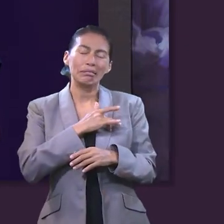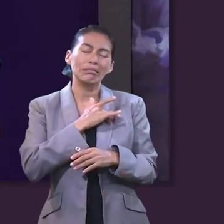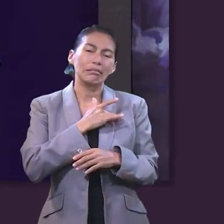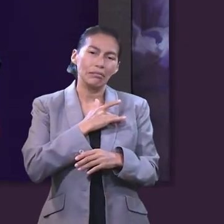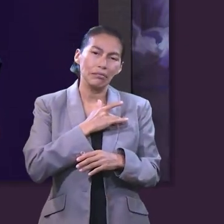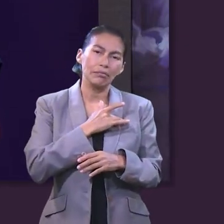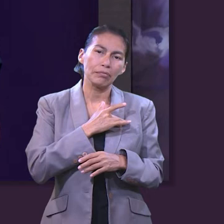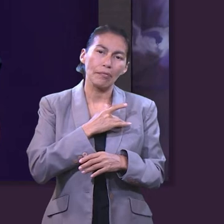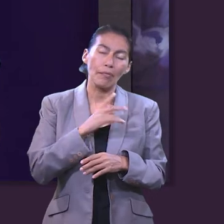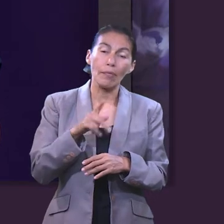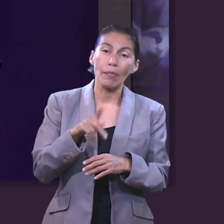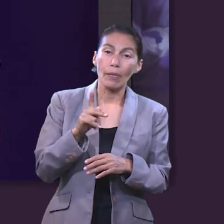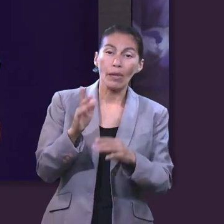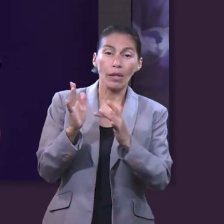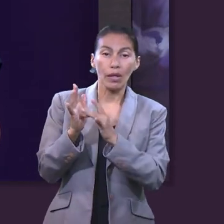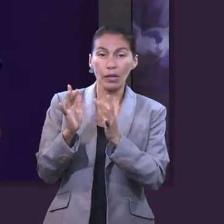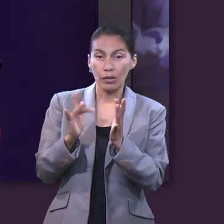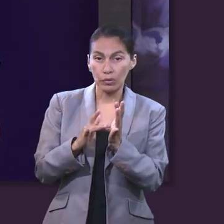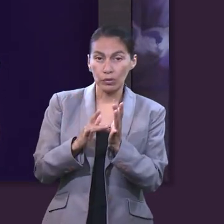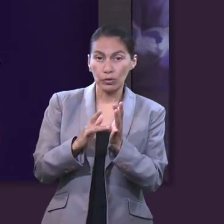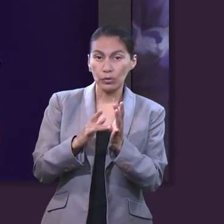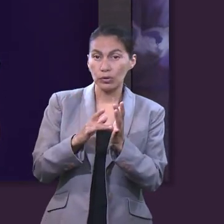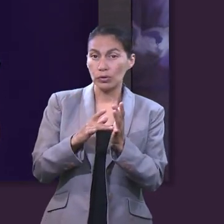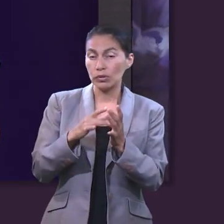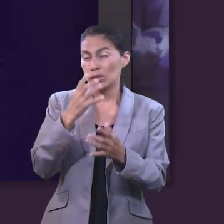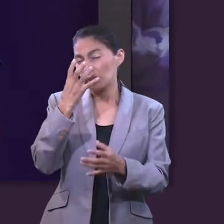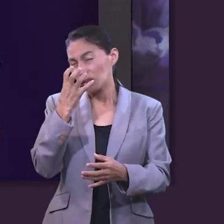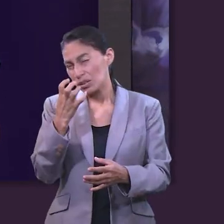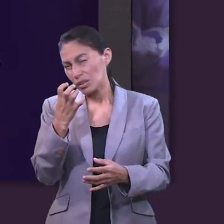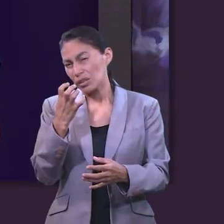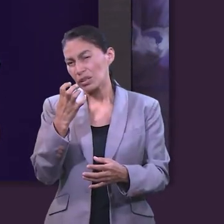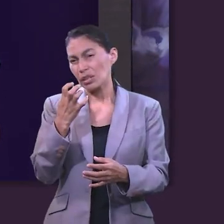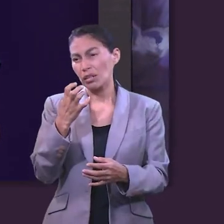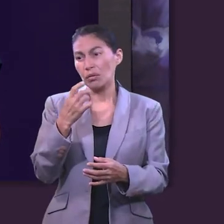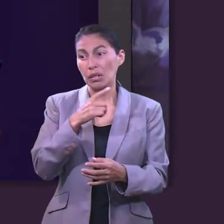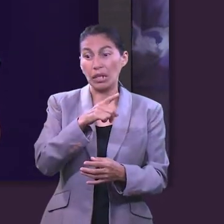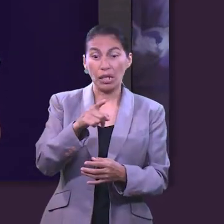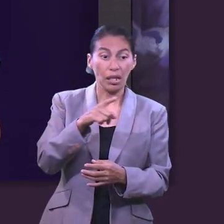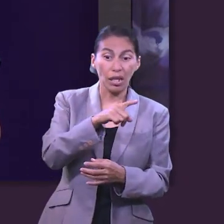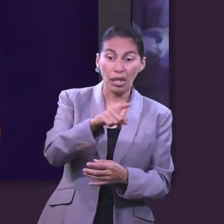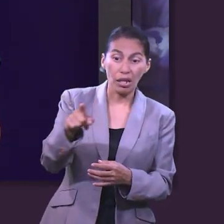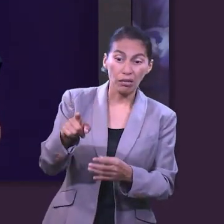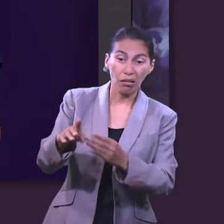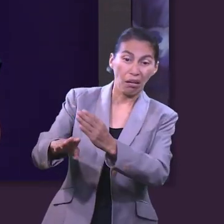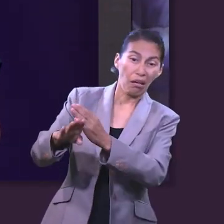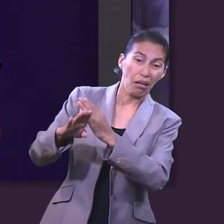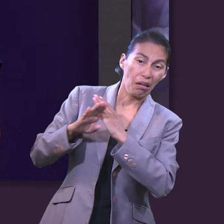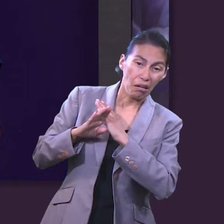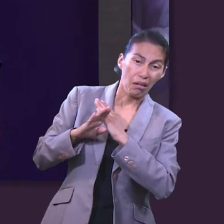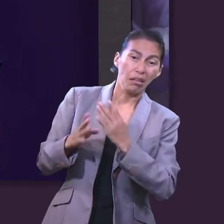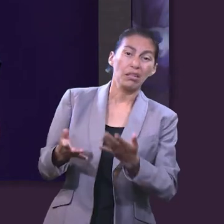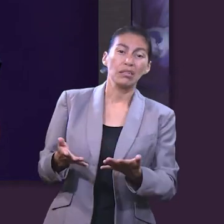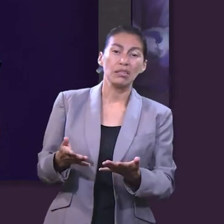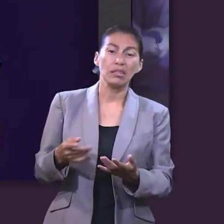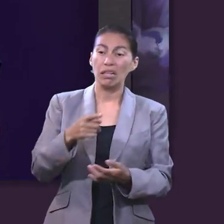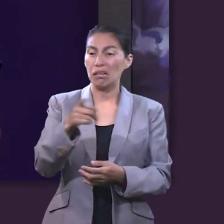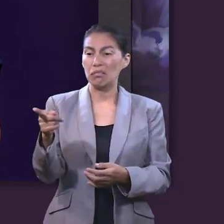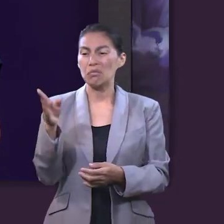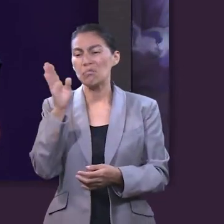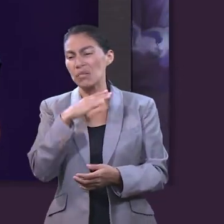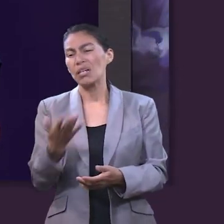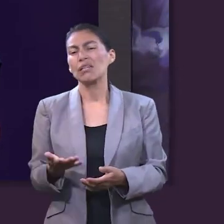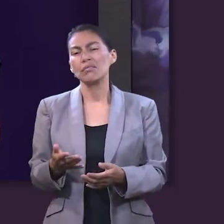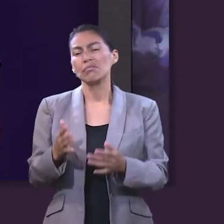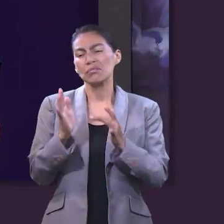triste o quien se siente mal es uno mismo, pero Jesús está triste por ellos que lo rechazaron a él. Ellos eran